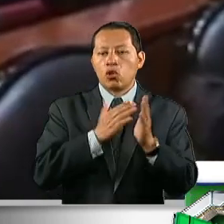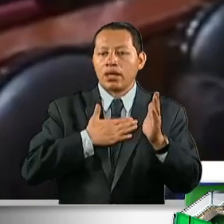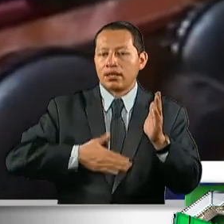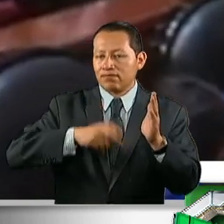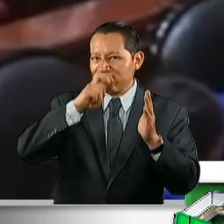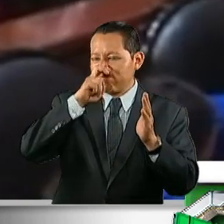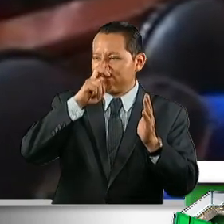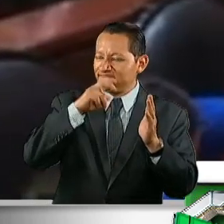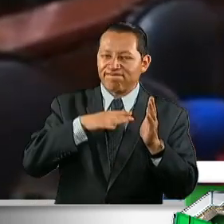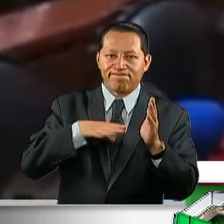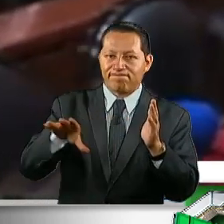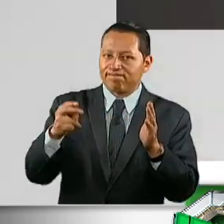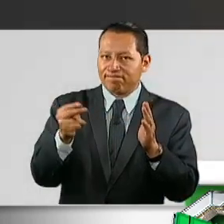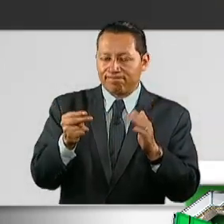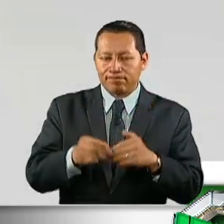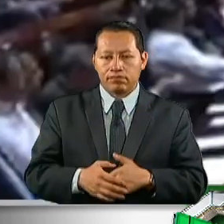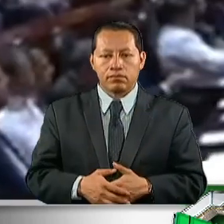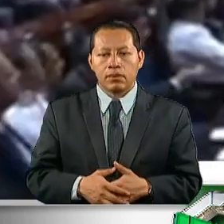autoritarismos